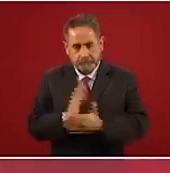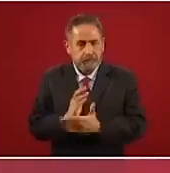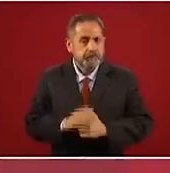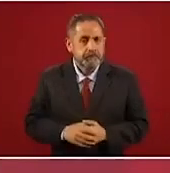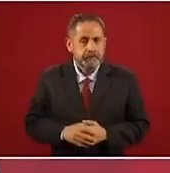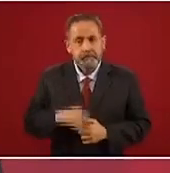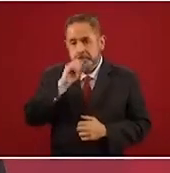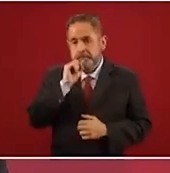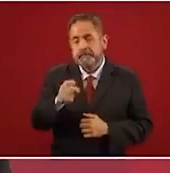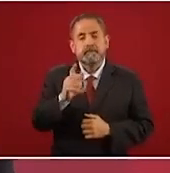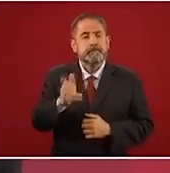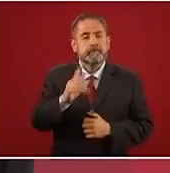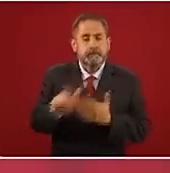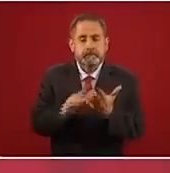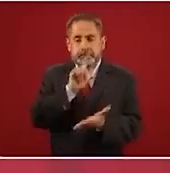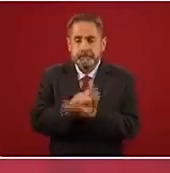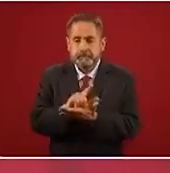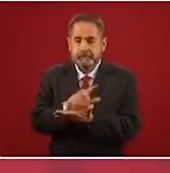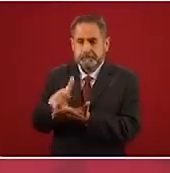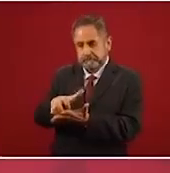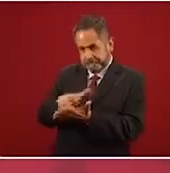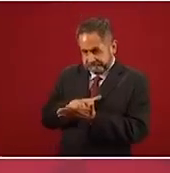Ya se aprobó la ley de austeridad